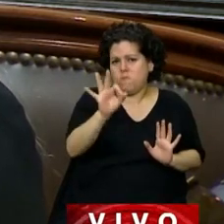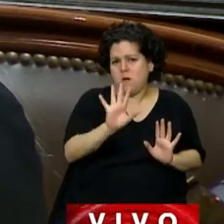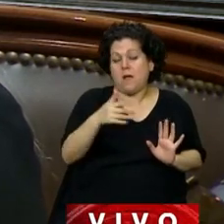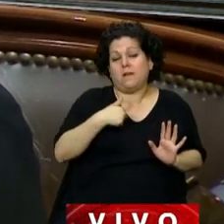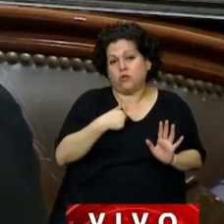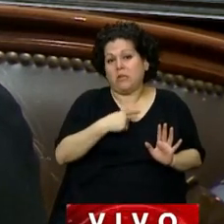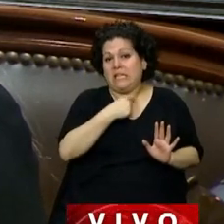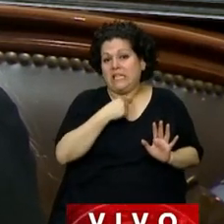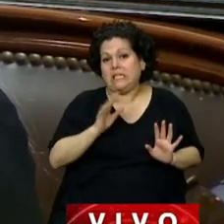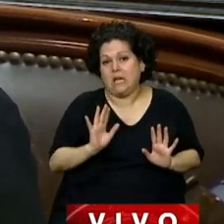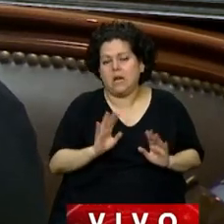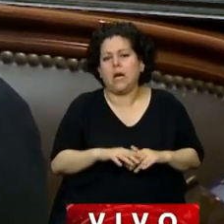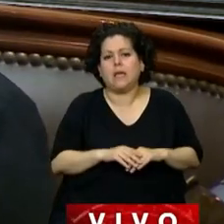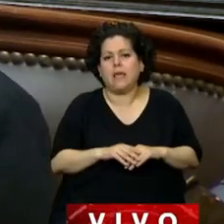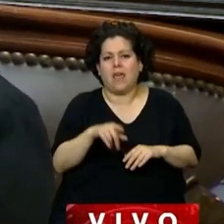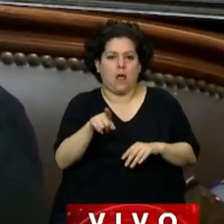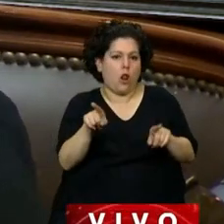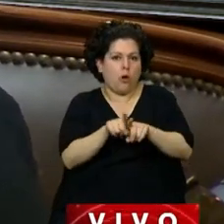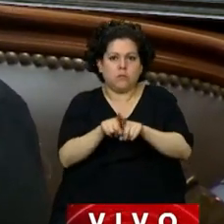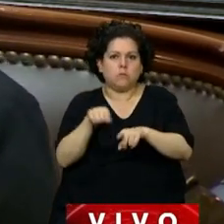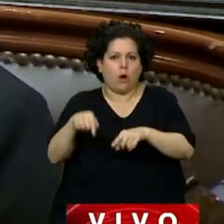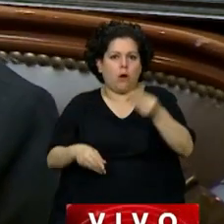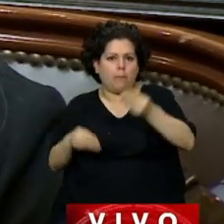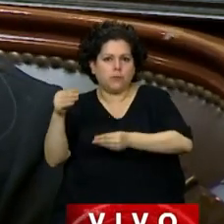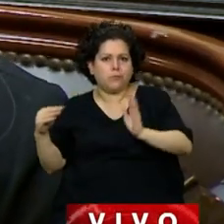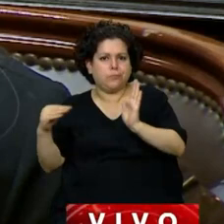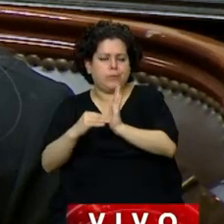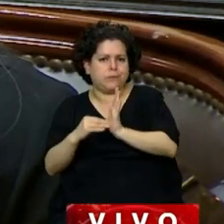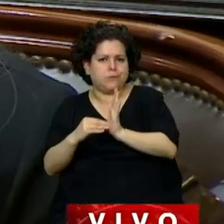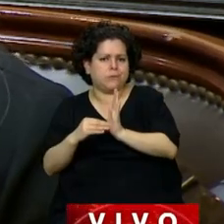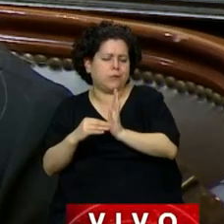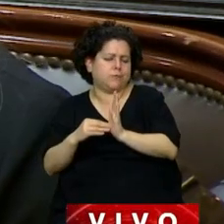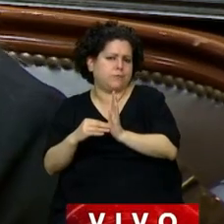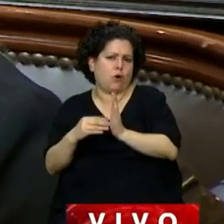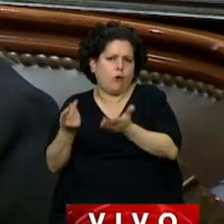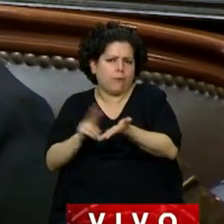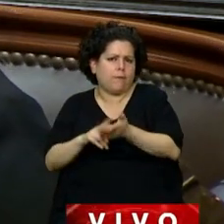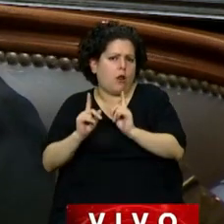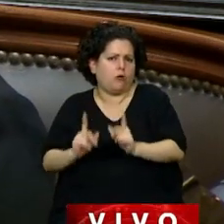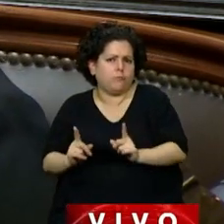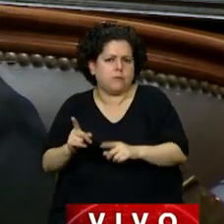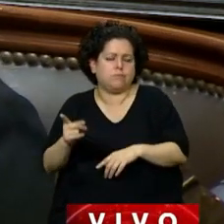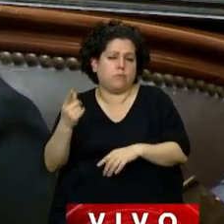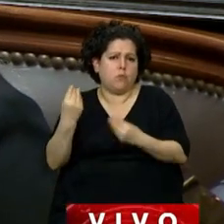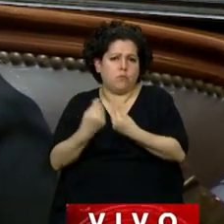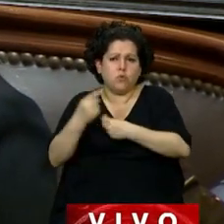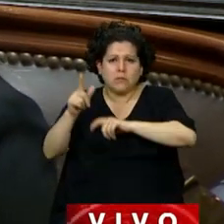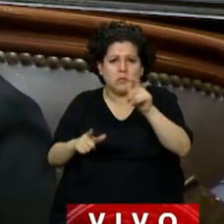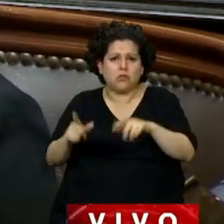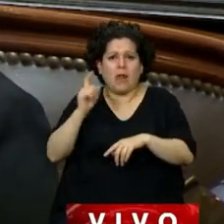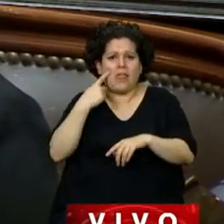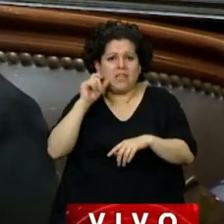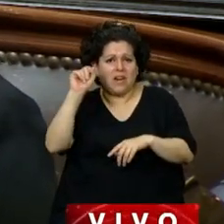Quisiera que no le pase lo mismo a tantos entrerrianos que hoy están viendo con mucha